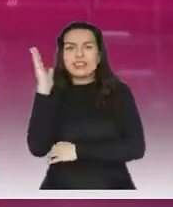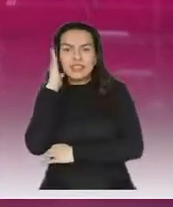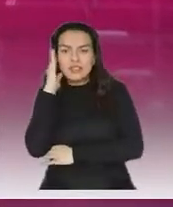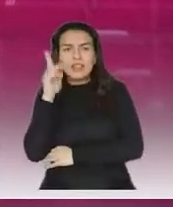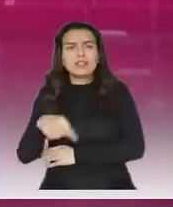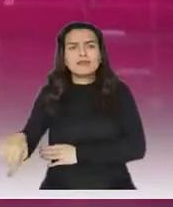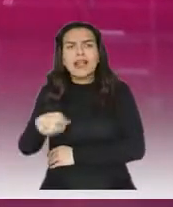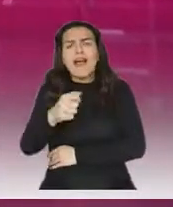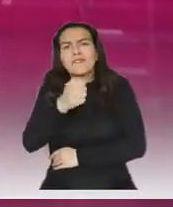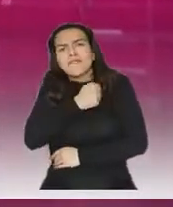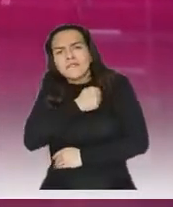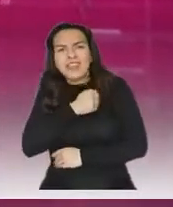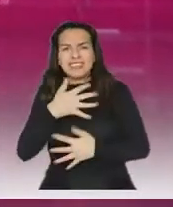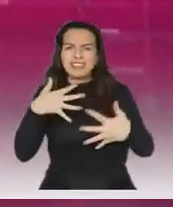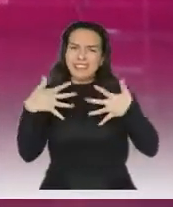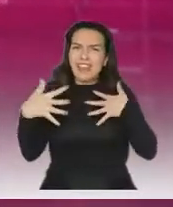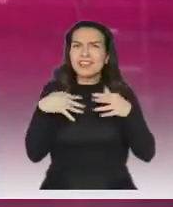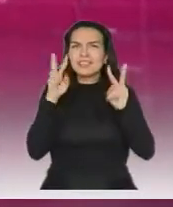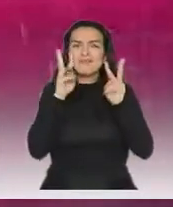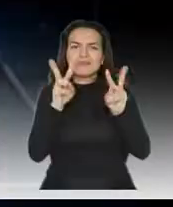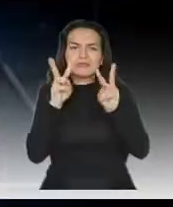de 90 obras online.